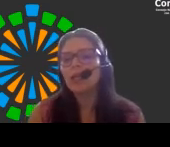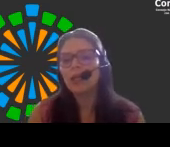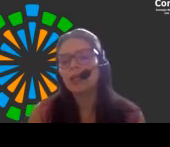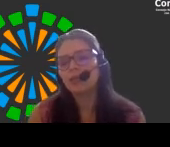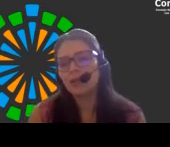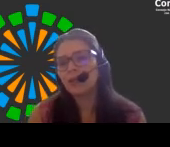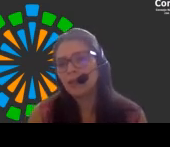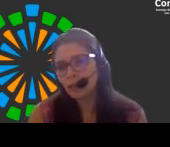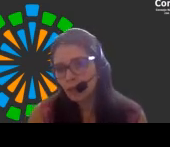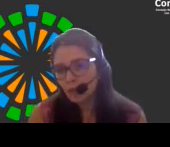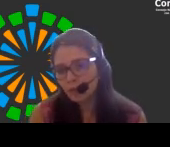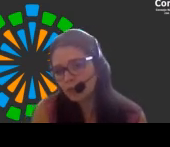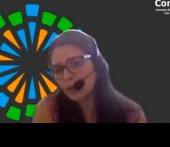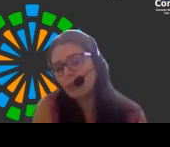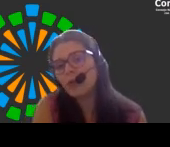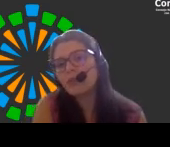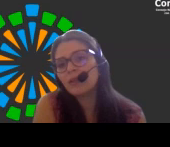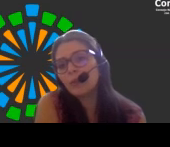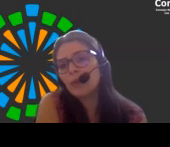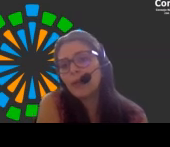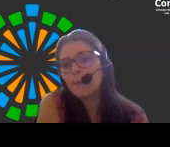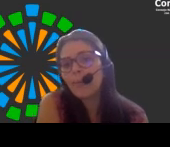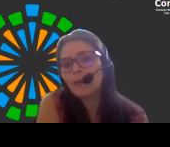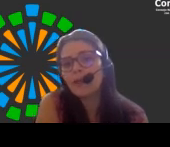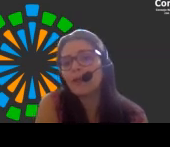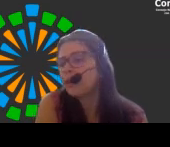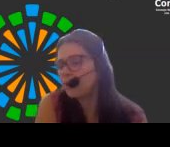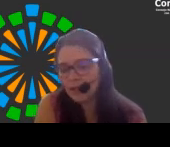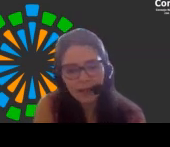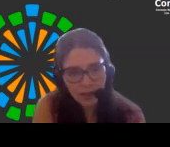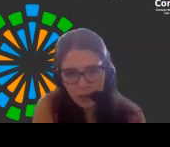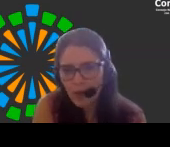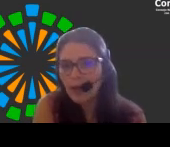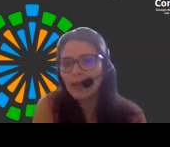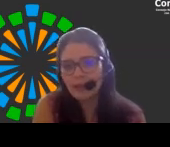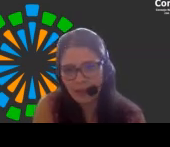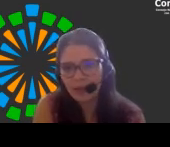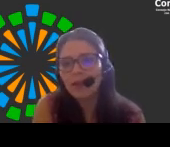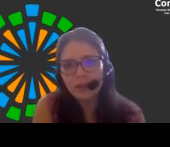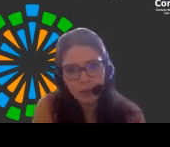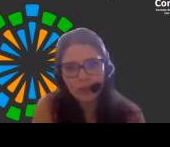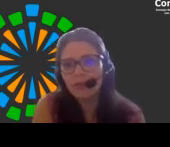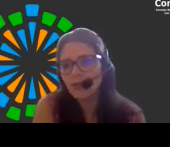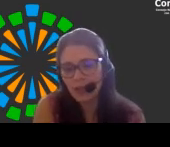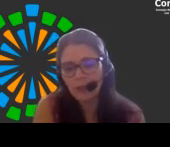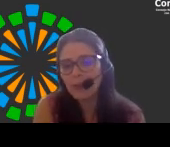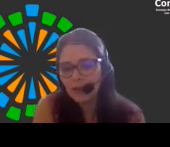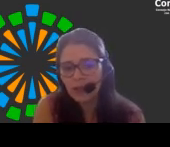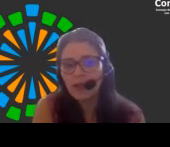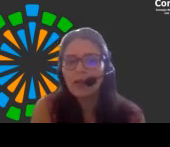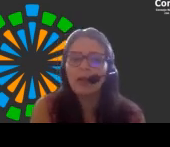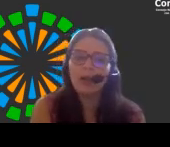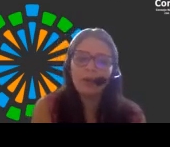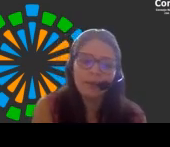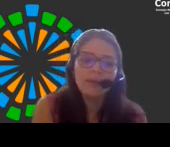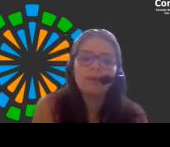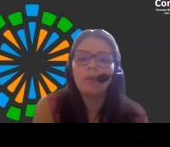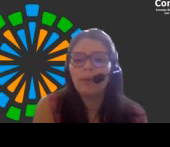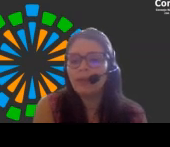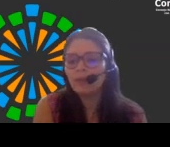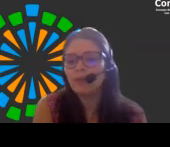y que les hagan el estudio yo no les puedo asegurar o sea de que tiene acceso a que les hagan el estudio efectivamente